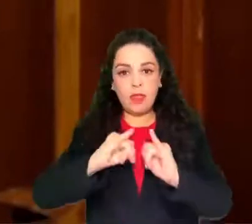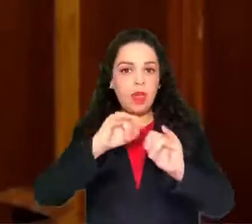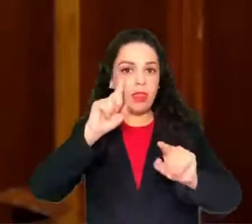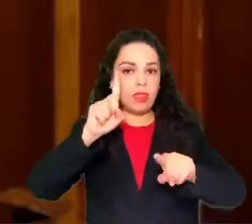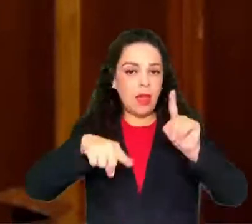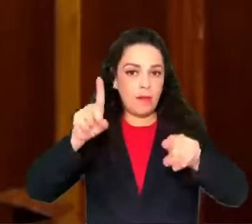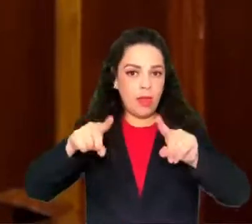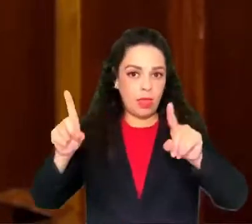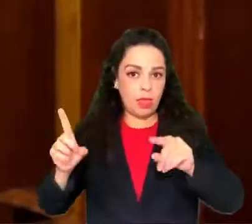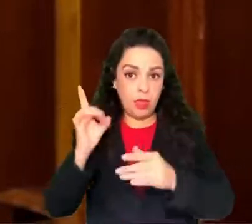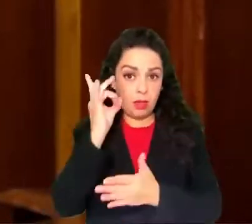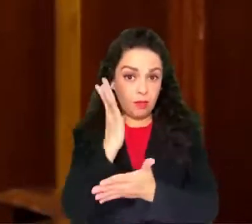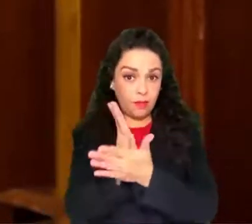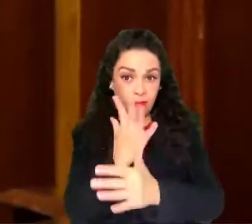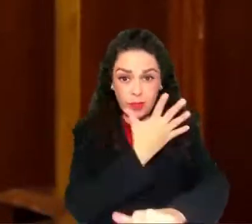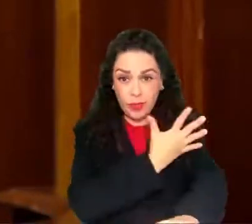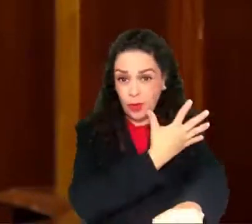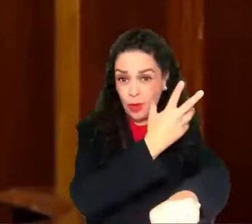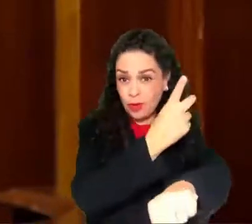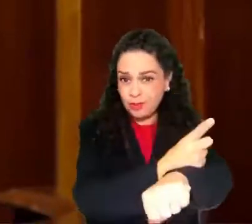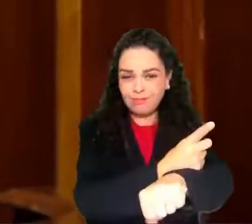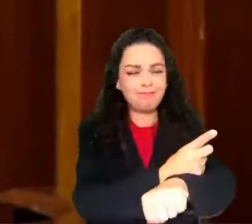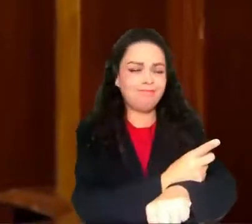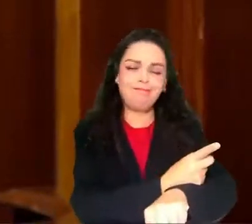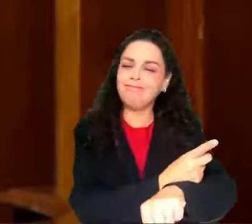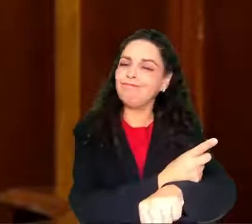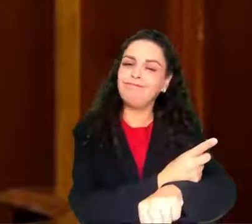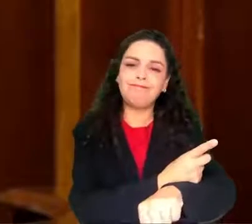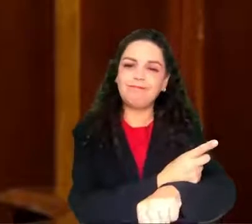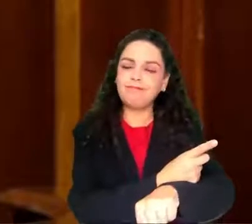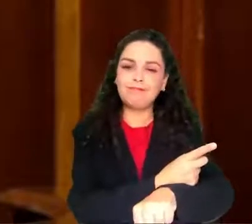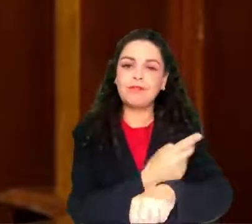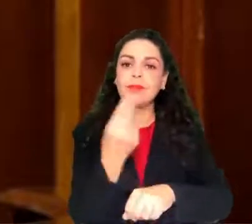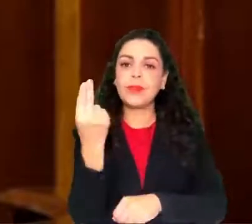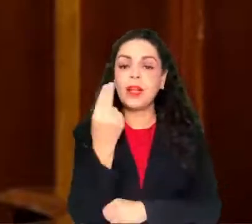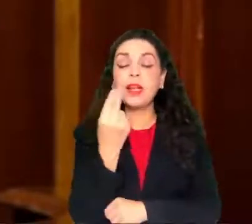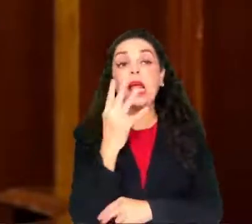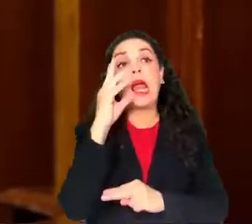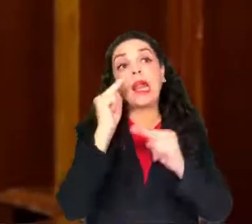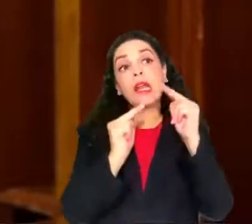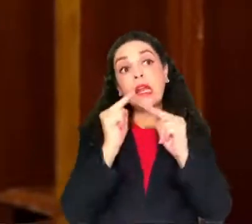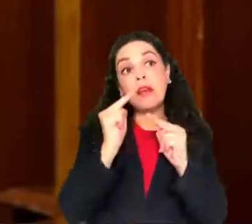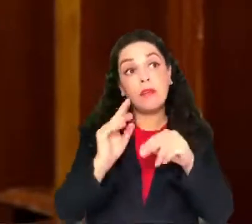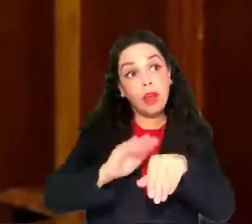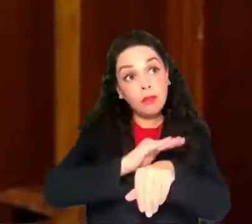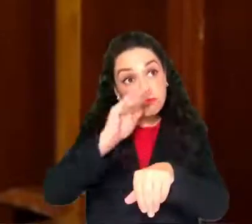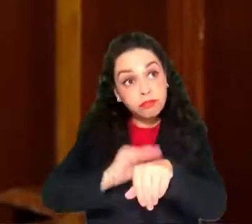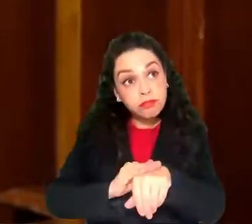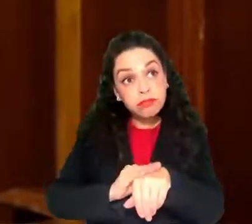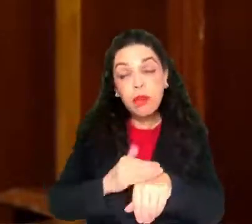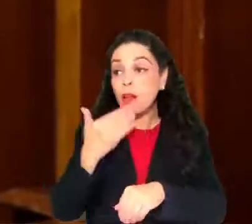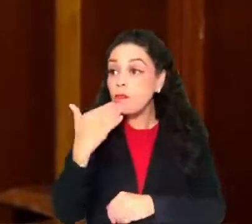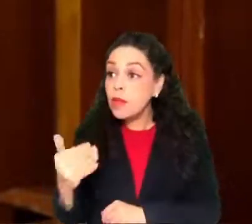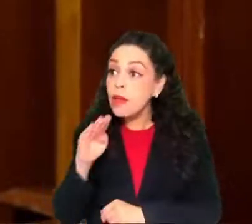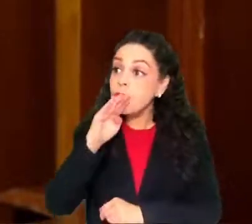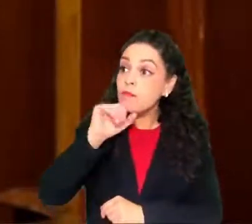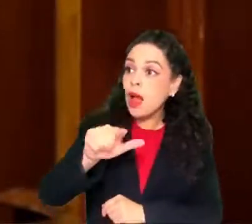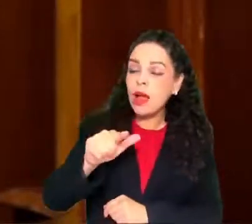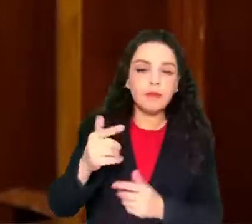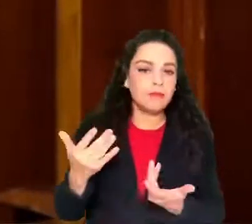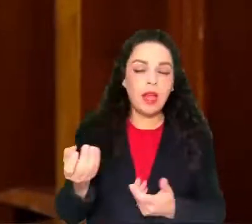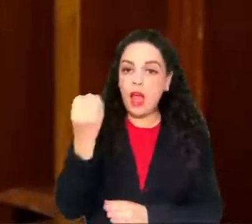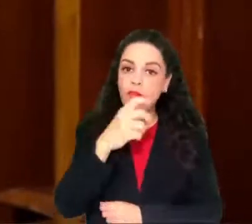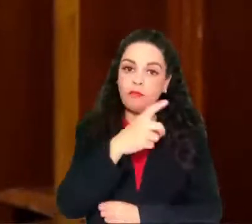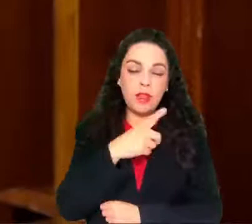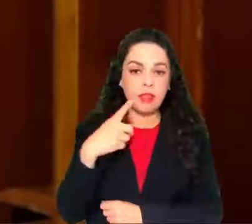de contar con indicadores de desempeño para los gobiernos es indiscutible toda vez que en una misma institución se debe rendir